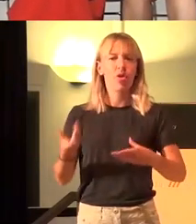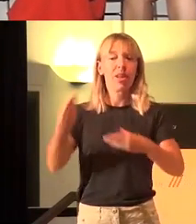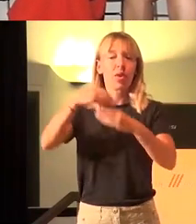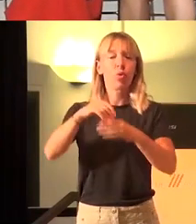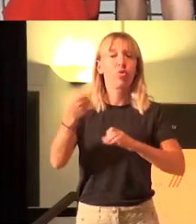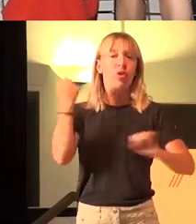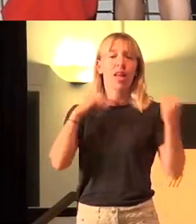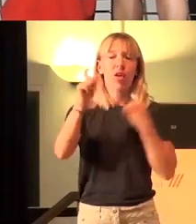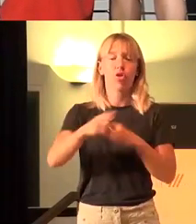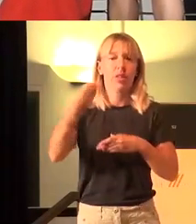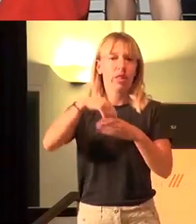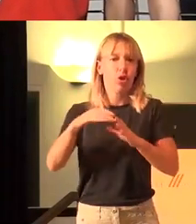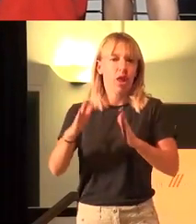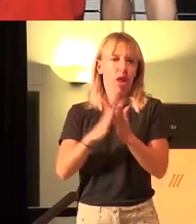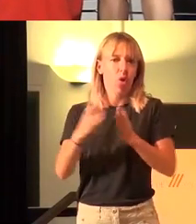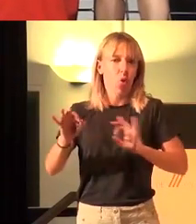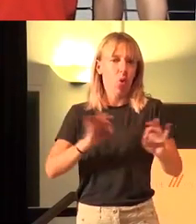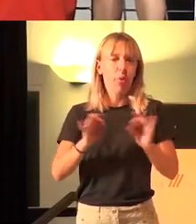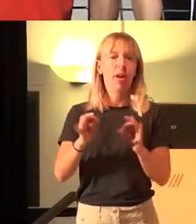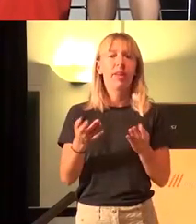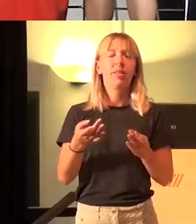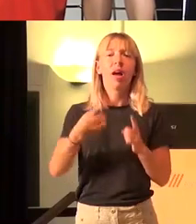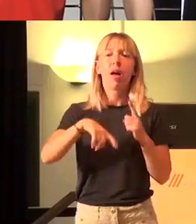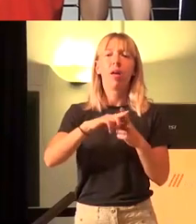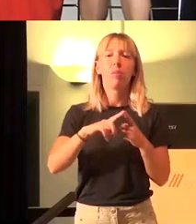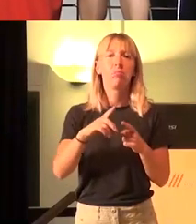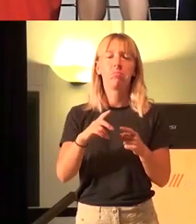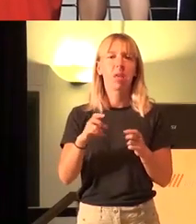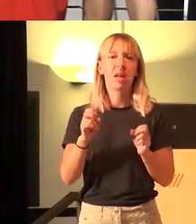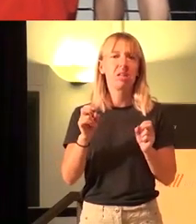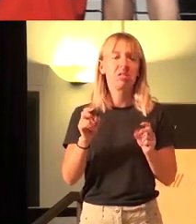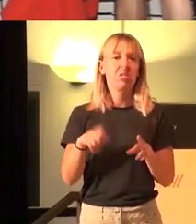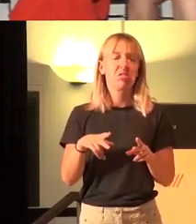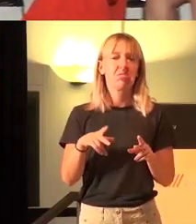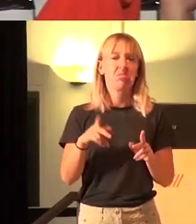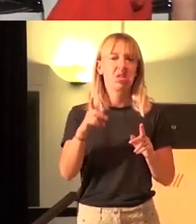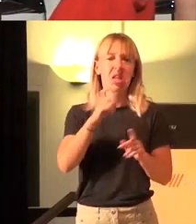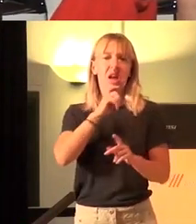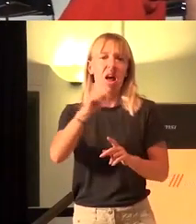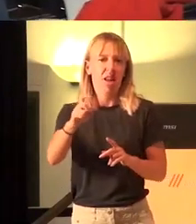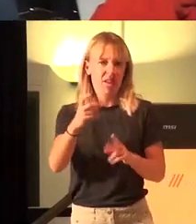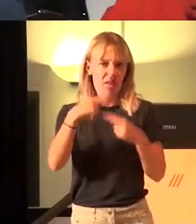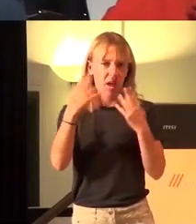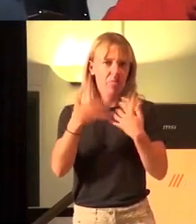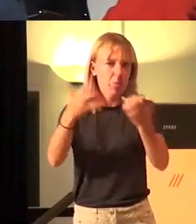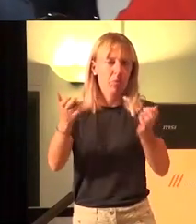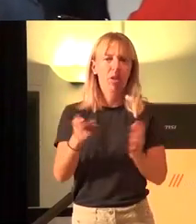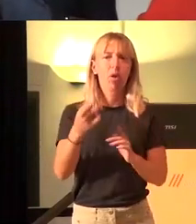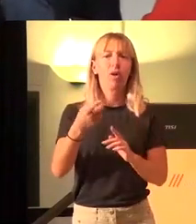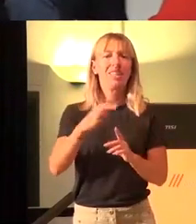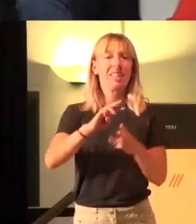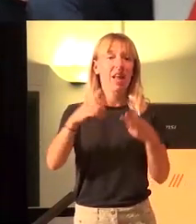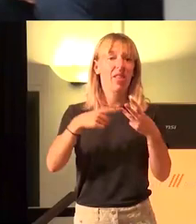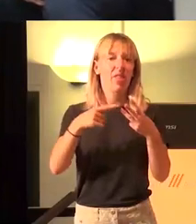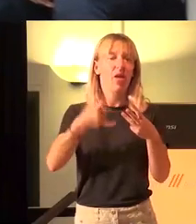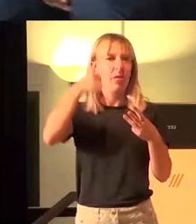de los actores dentro de vuestras obras, pero además sin ningún tipo de alerta ni llamada de atención al público, y la tercera y la más arriesgada